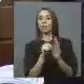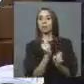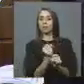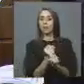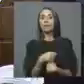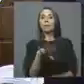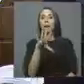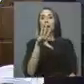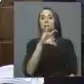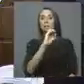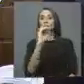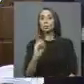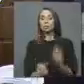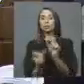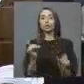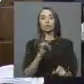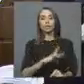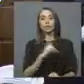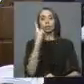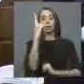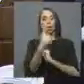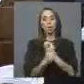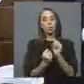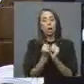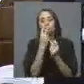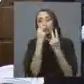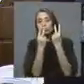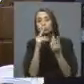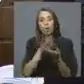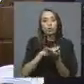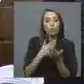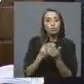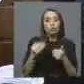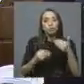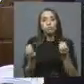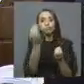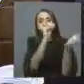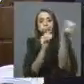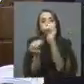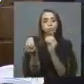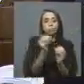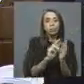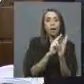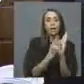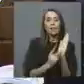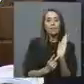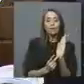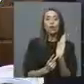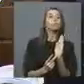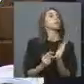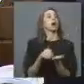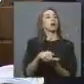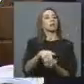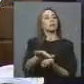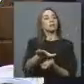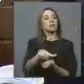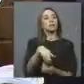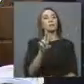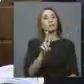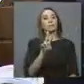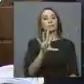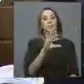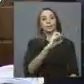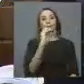un 50% de los chilenos que durante un año han conocido el desarrollo de esta reforma la siguen rechazando y poco más de un